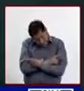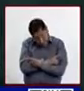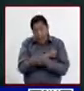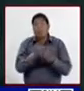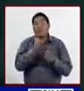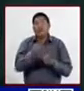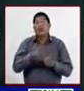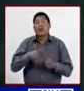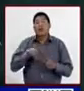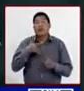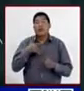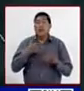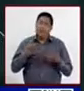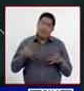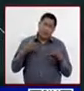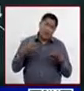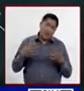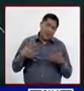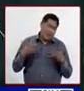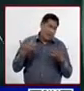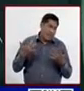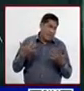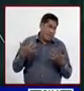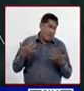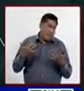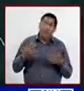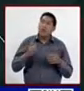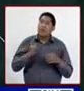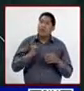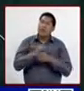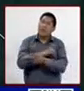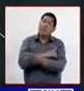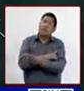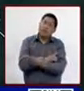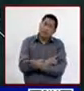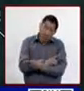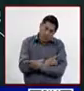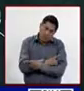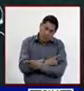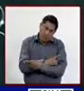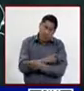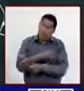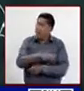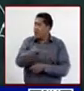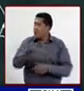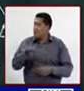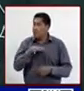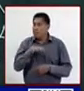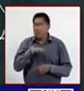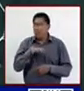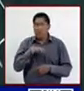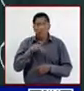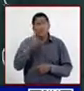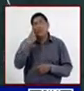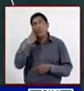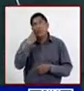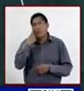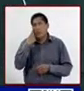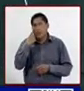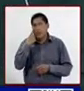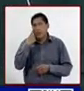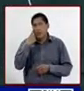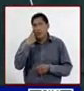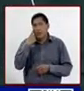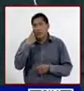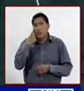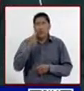señor Hilaria? Muy feliz porque voy a descansar en un lugar que no he llegado a conocer, ¿no? En un